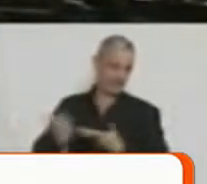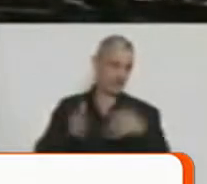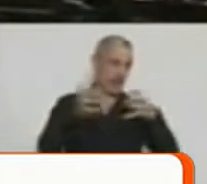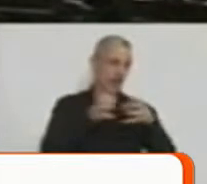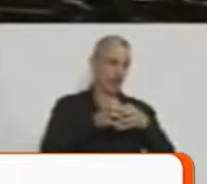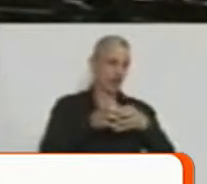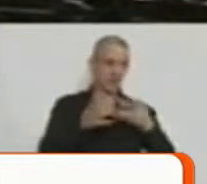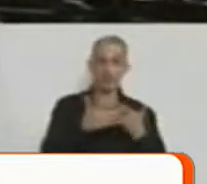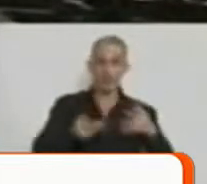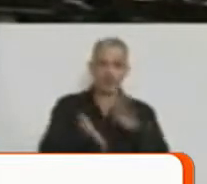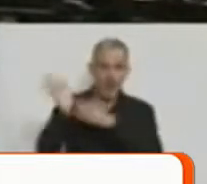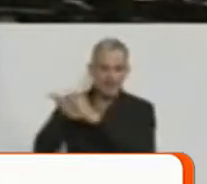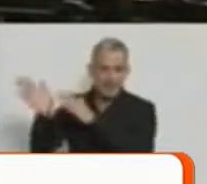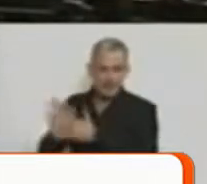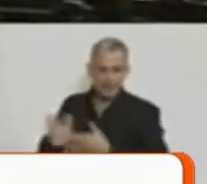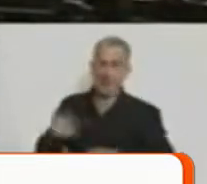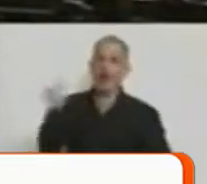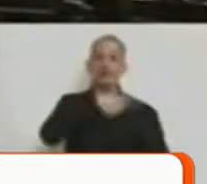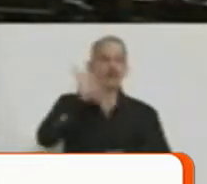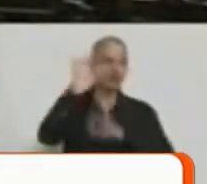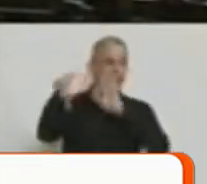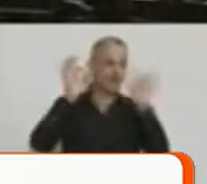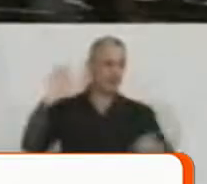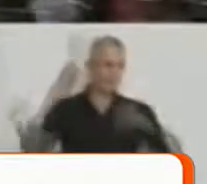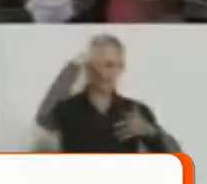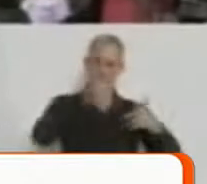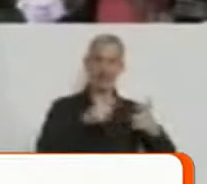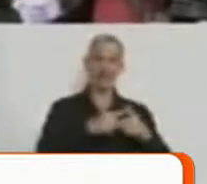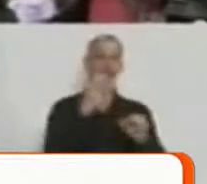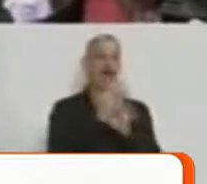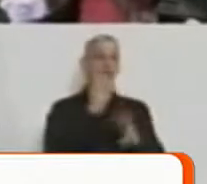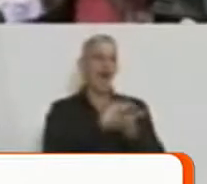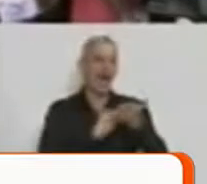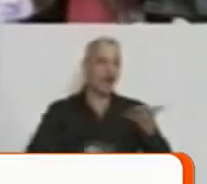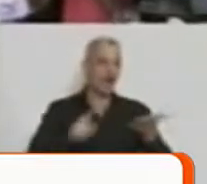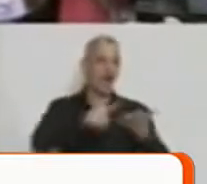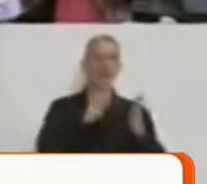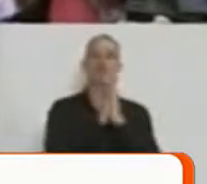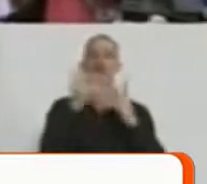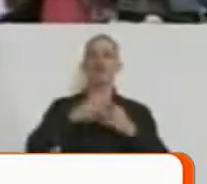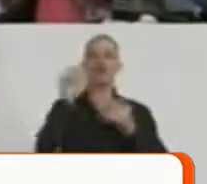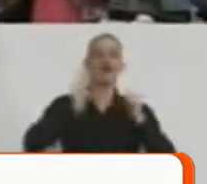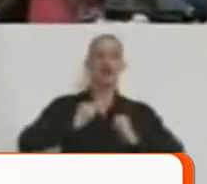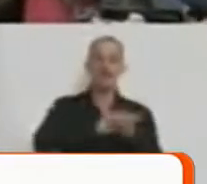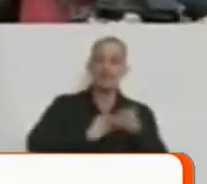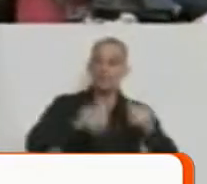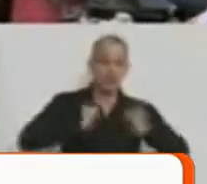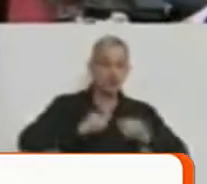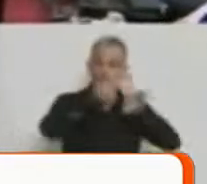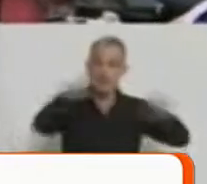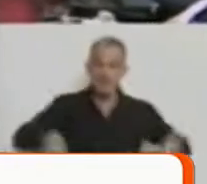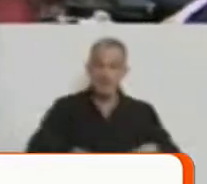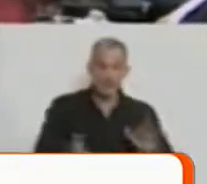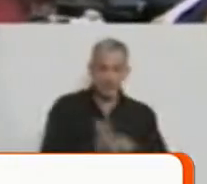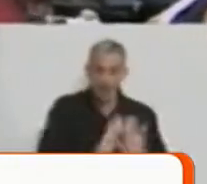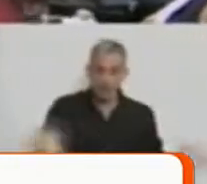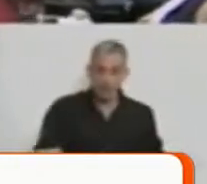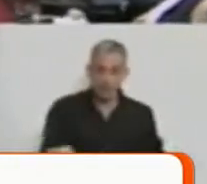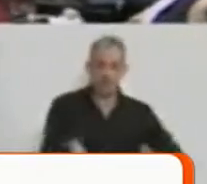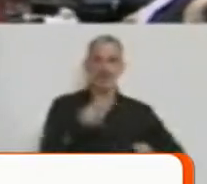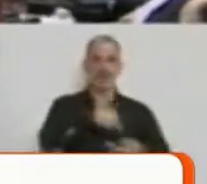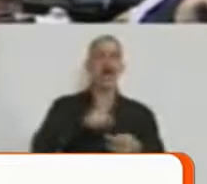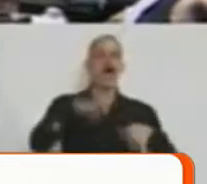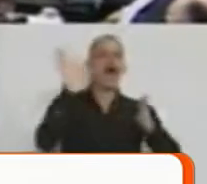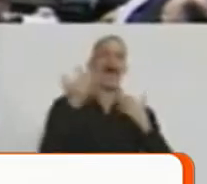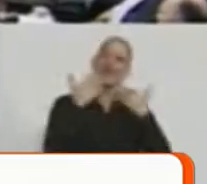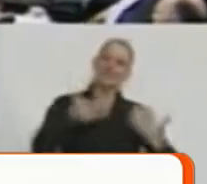El oficialismo cree que el Código Civil es parte de su capital personal. Por eso están en soledad,